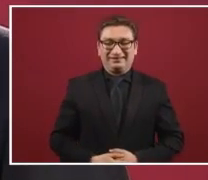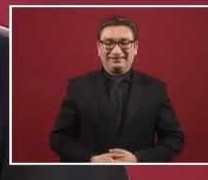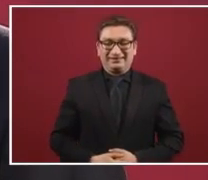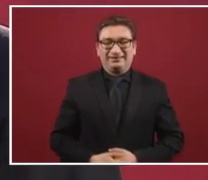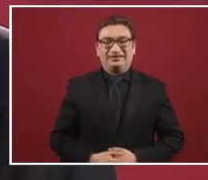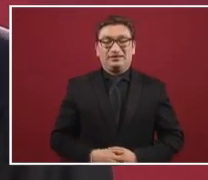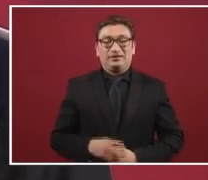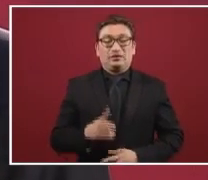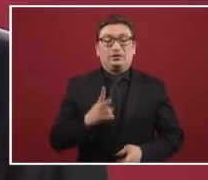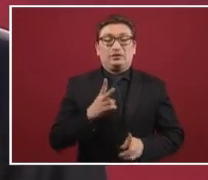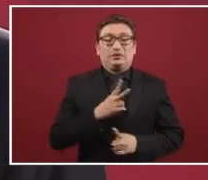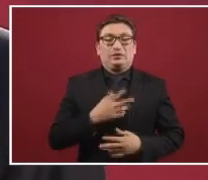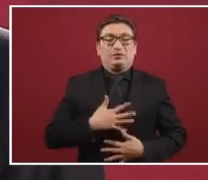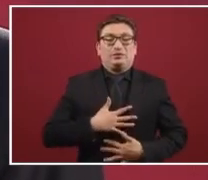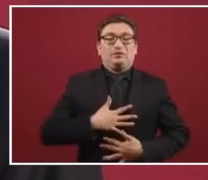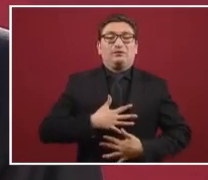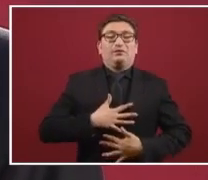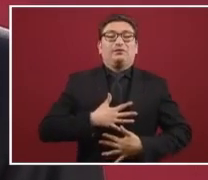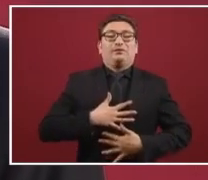Respirar profundo,